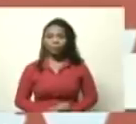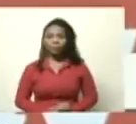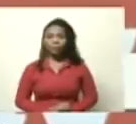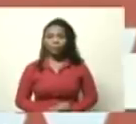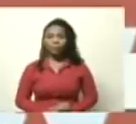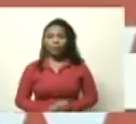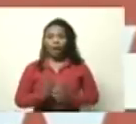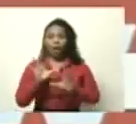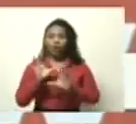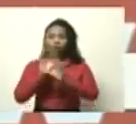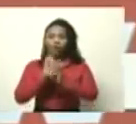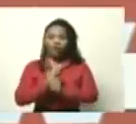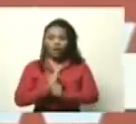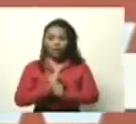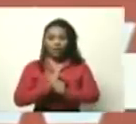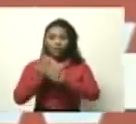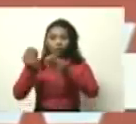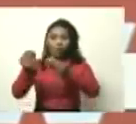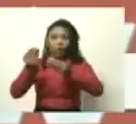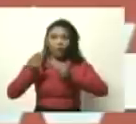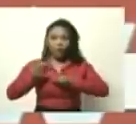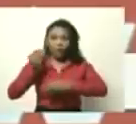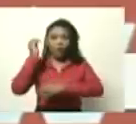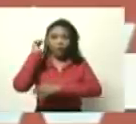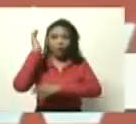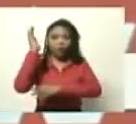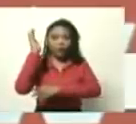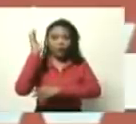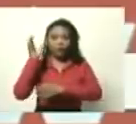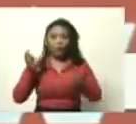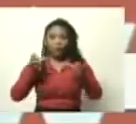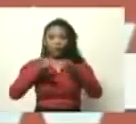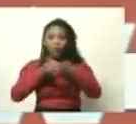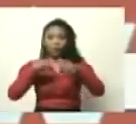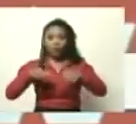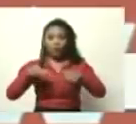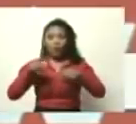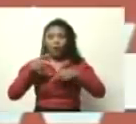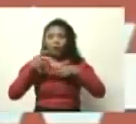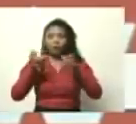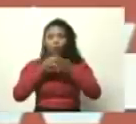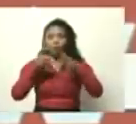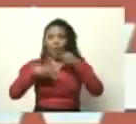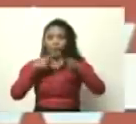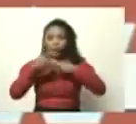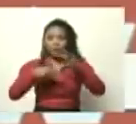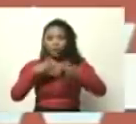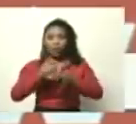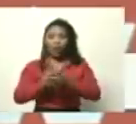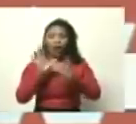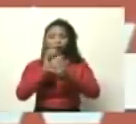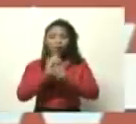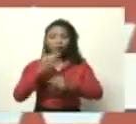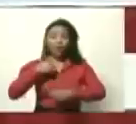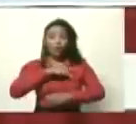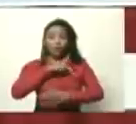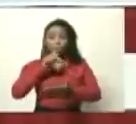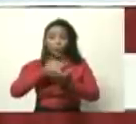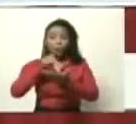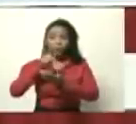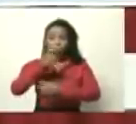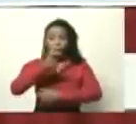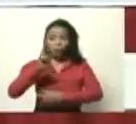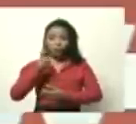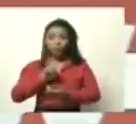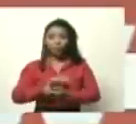la confianza que nos han dado el Congreso, estos congresos del partido, y la confianza de nuestros militantes.